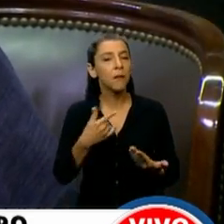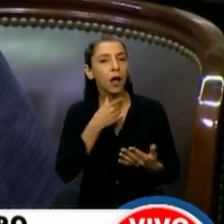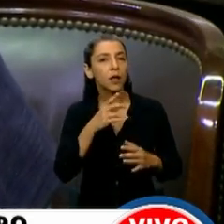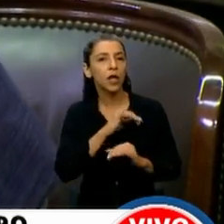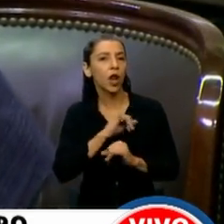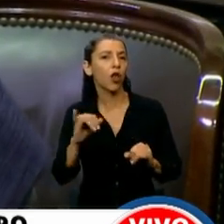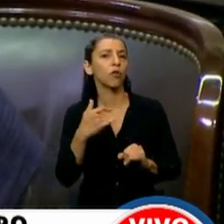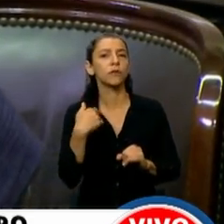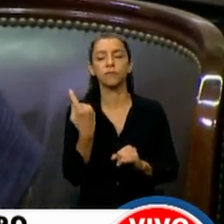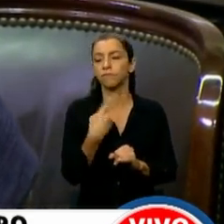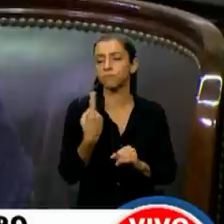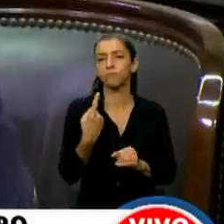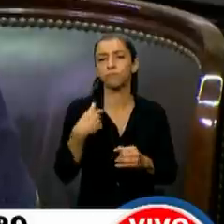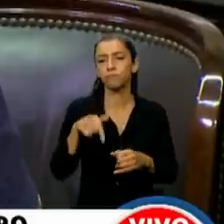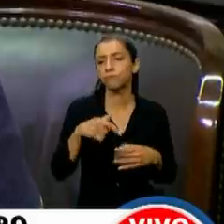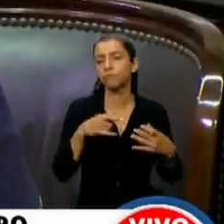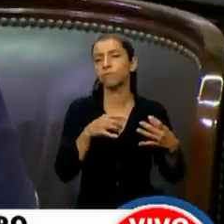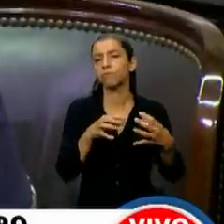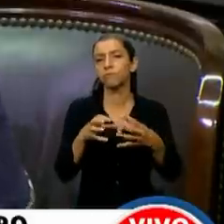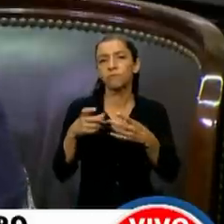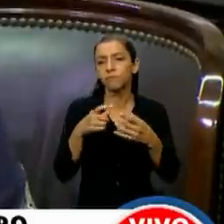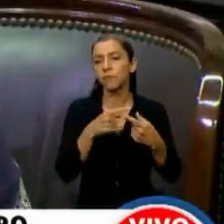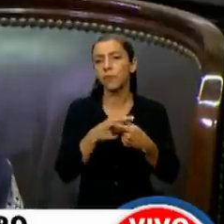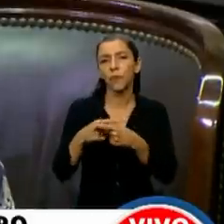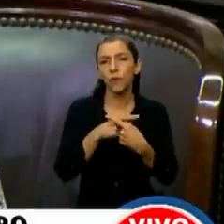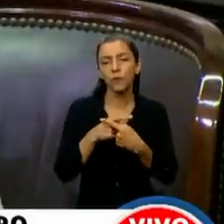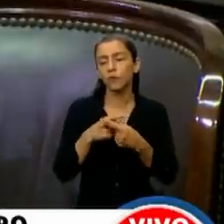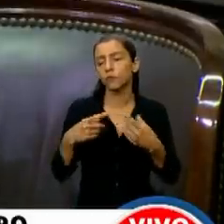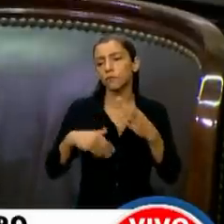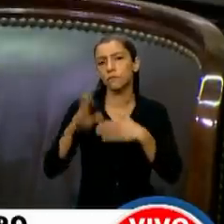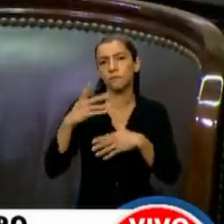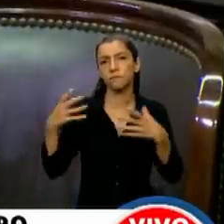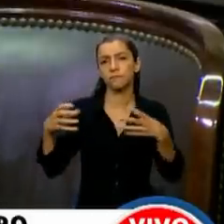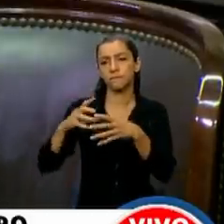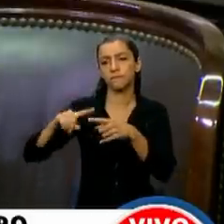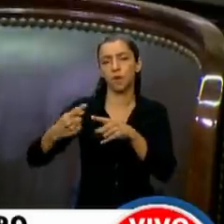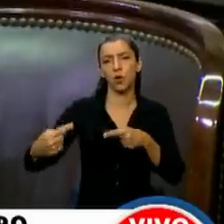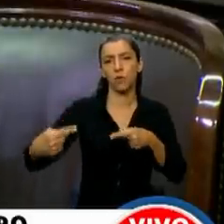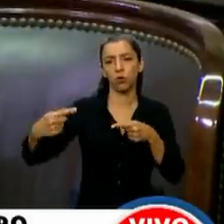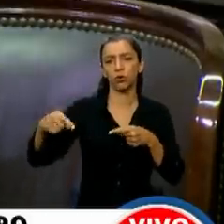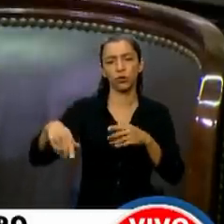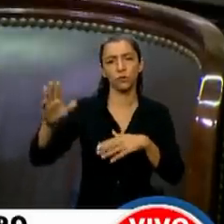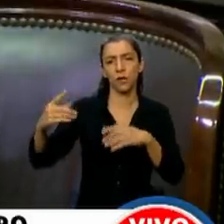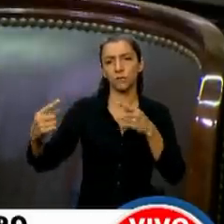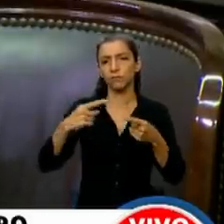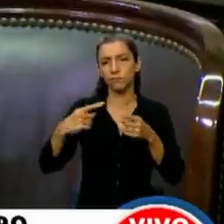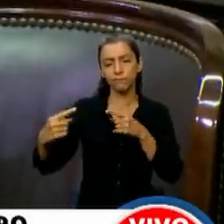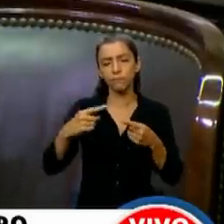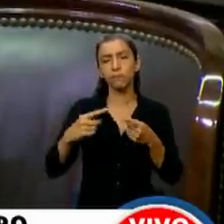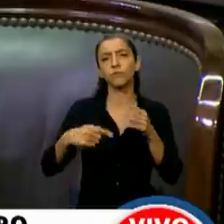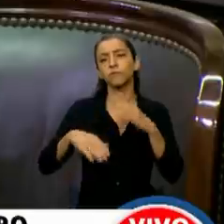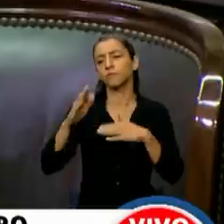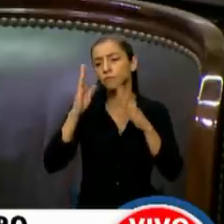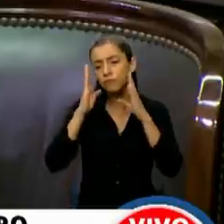discusión quede centralmente desde el bloque opositor se ha querido mantener sobre la cuestión